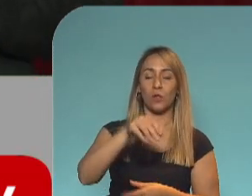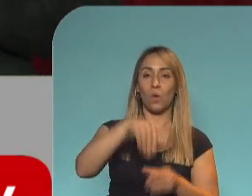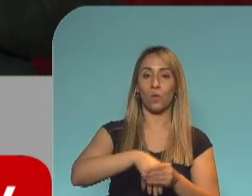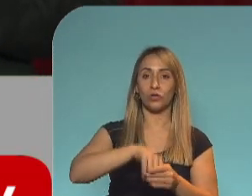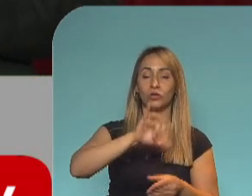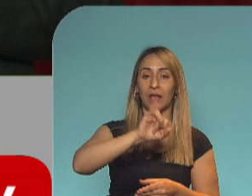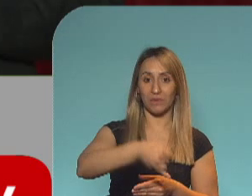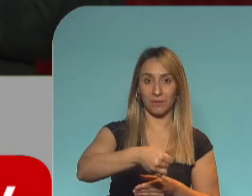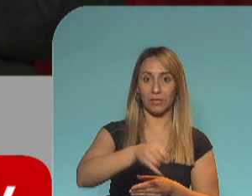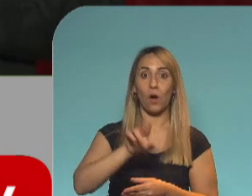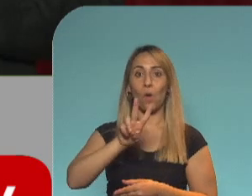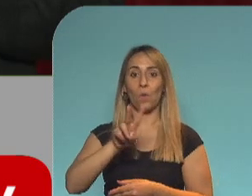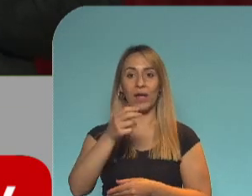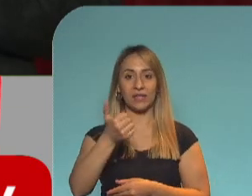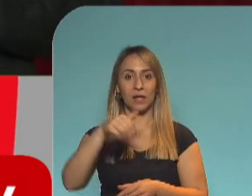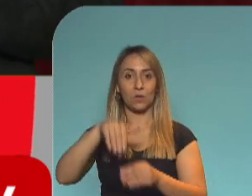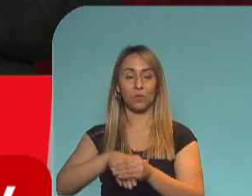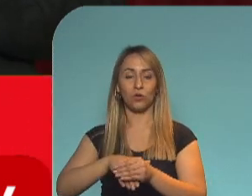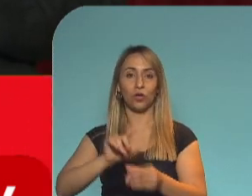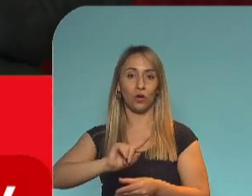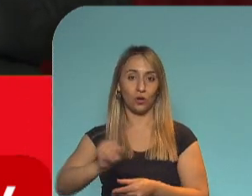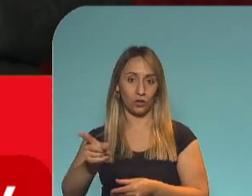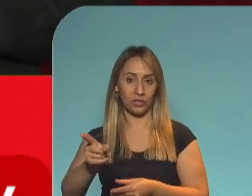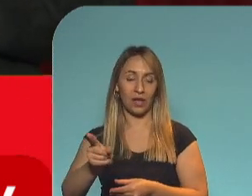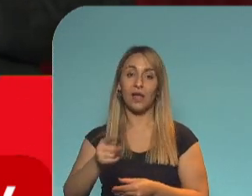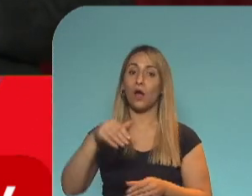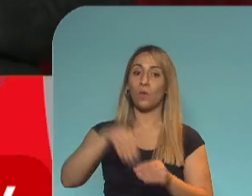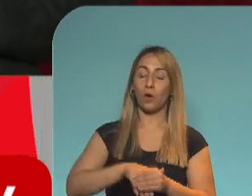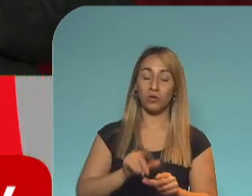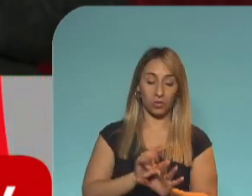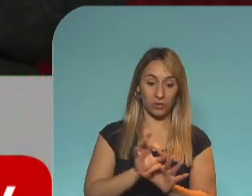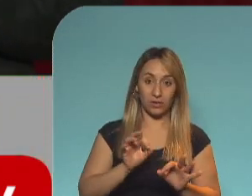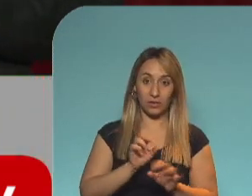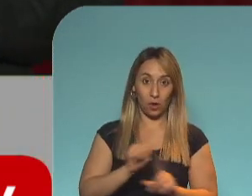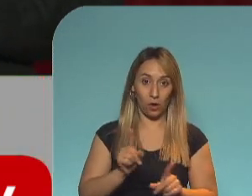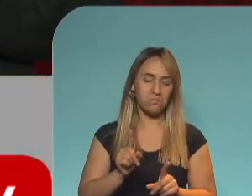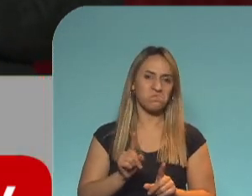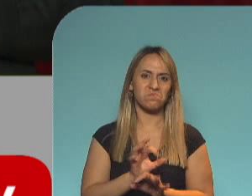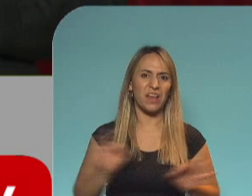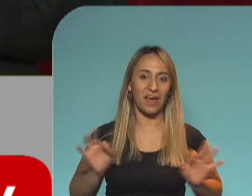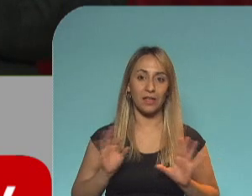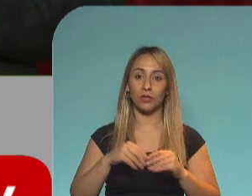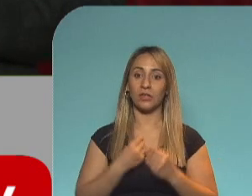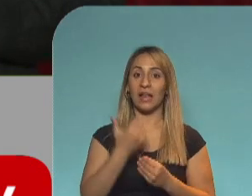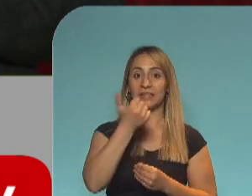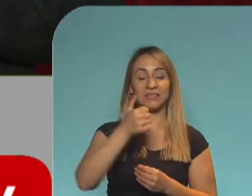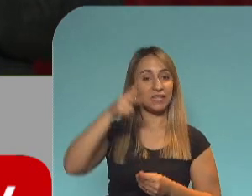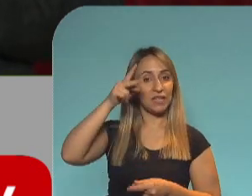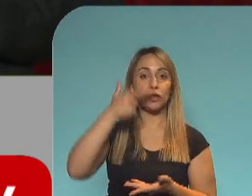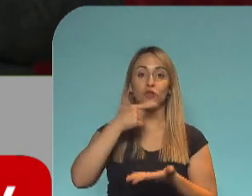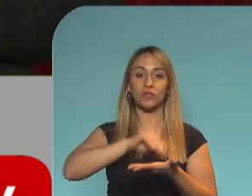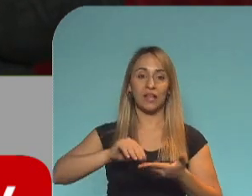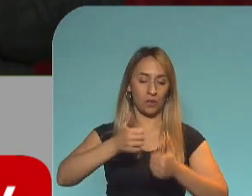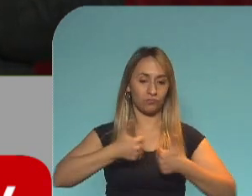afirmativos, 26 en contra, no hubo abstenciones. Había 68 senadores presentes